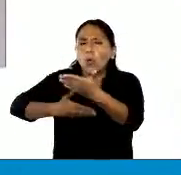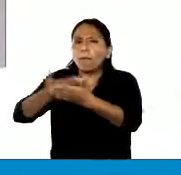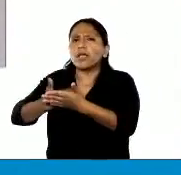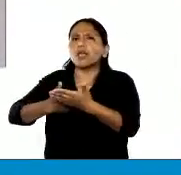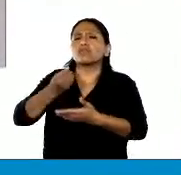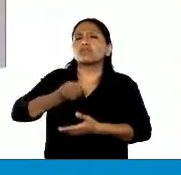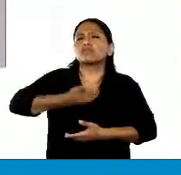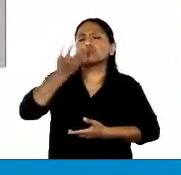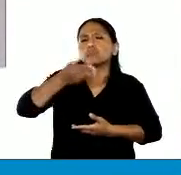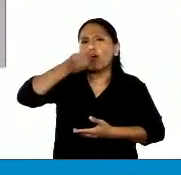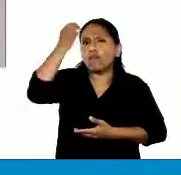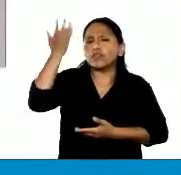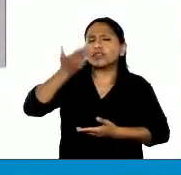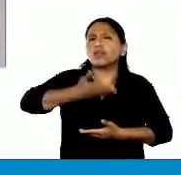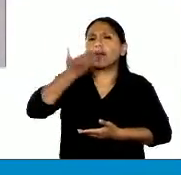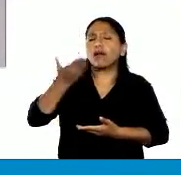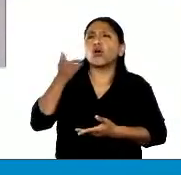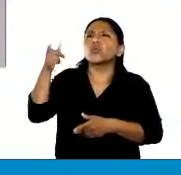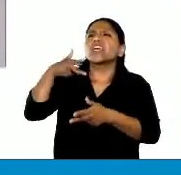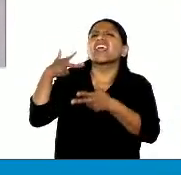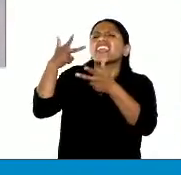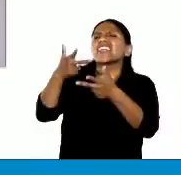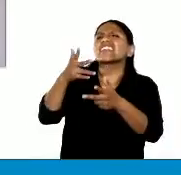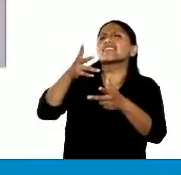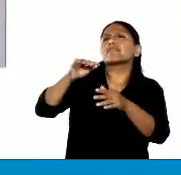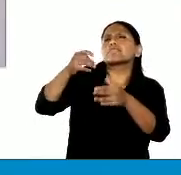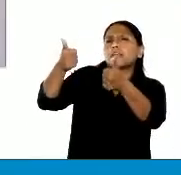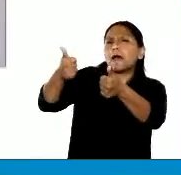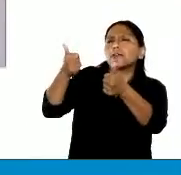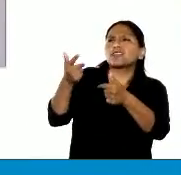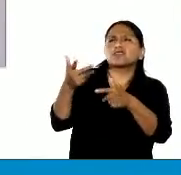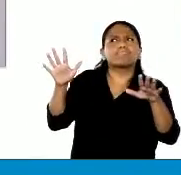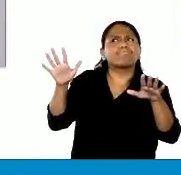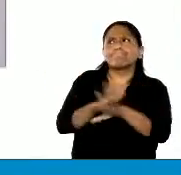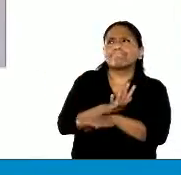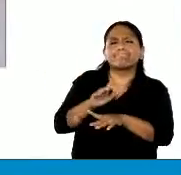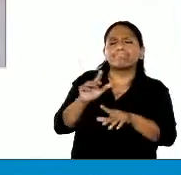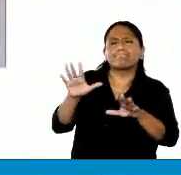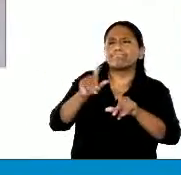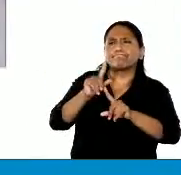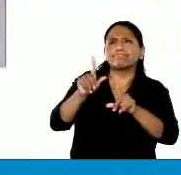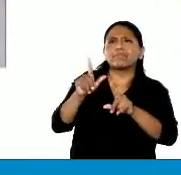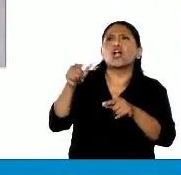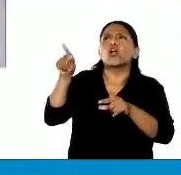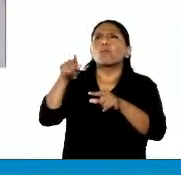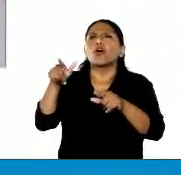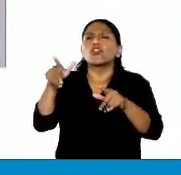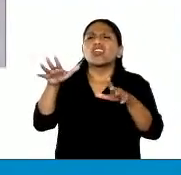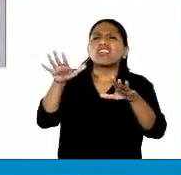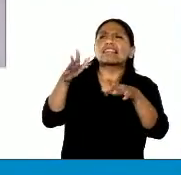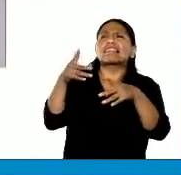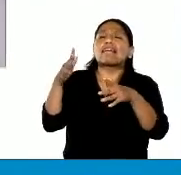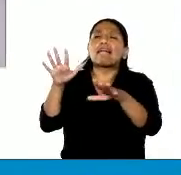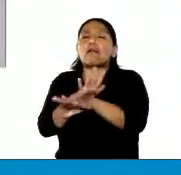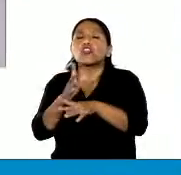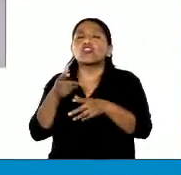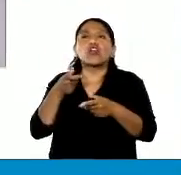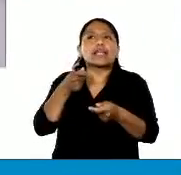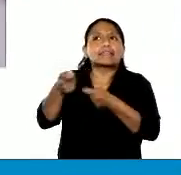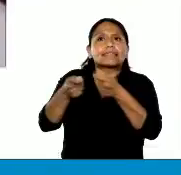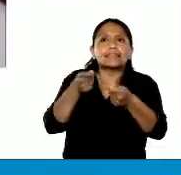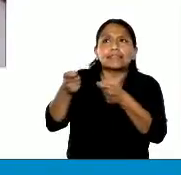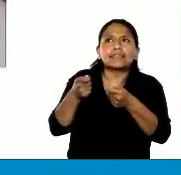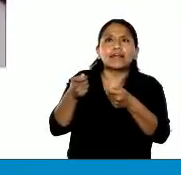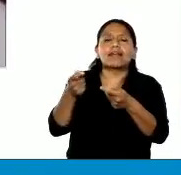oficiales, donde lo que ustedes llaman aciertos son errores, los que reconocen como errores son crímenes y los que omiten